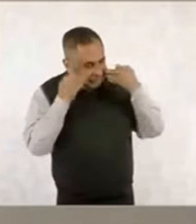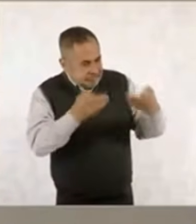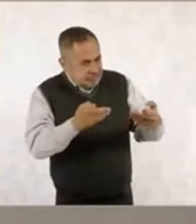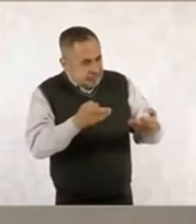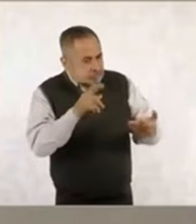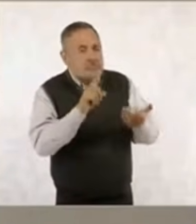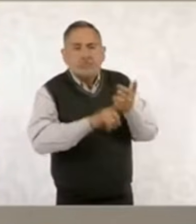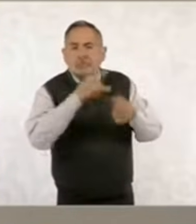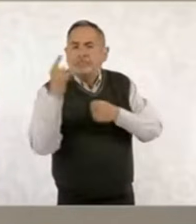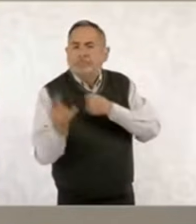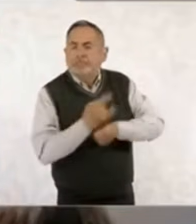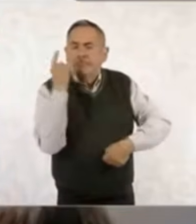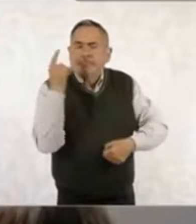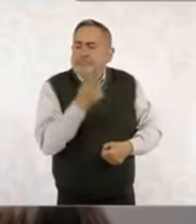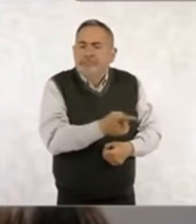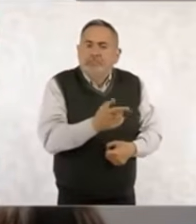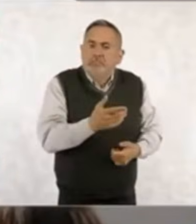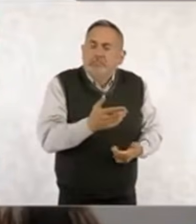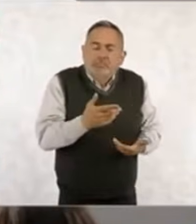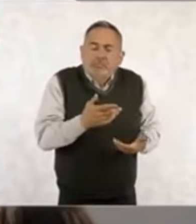en América Latina.